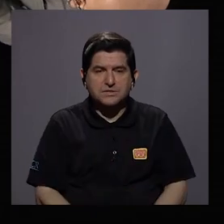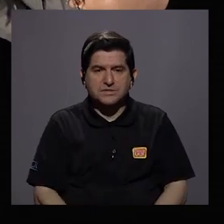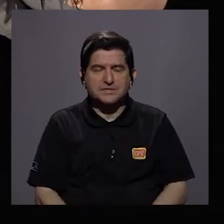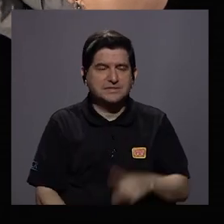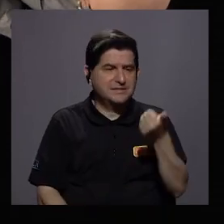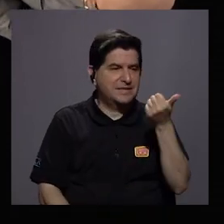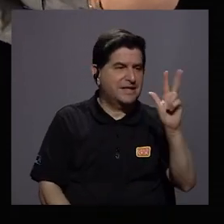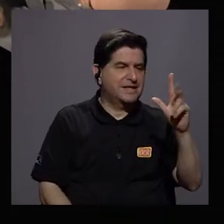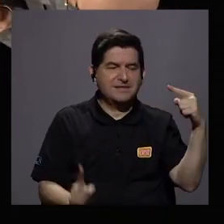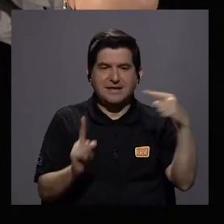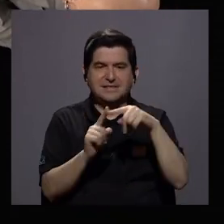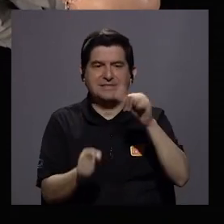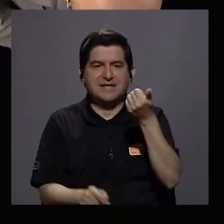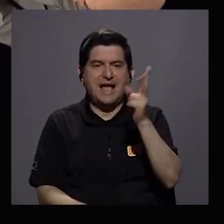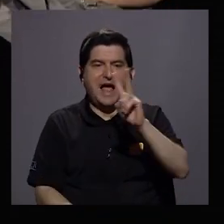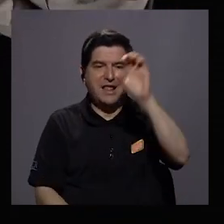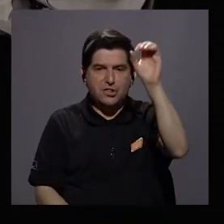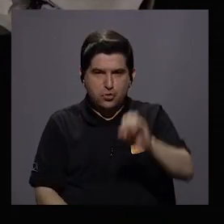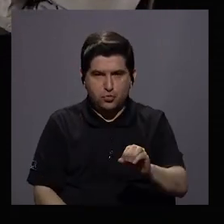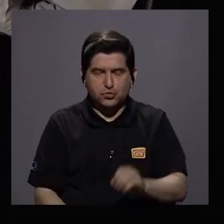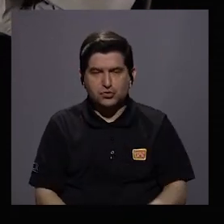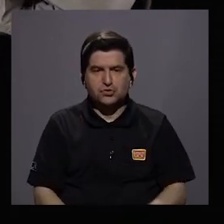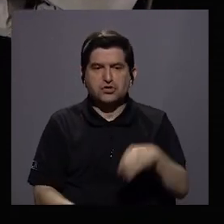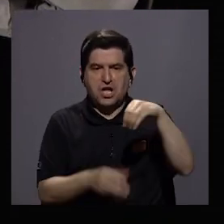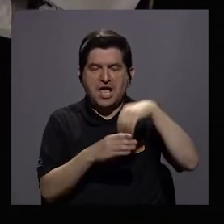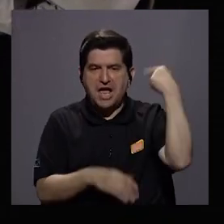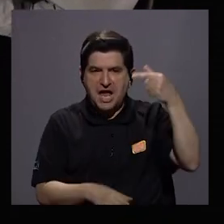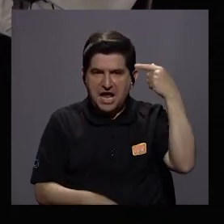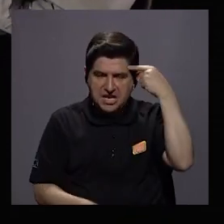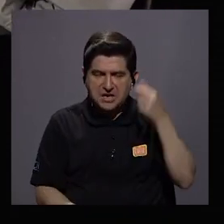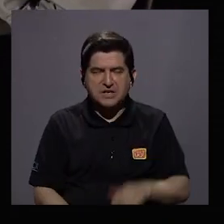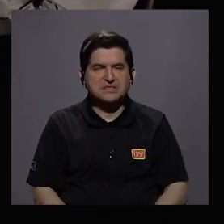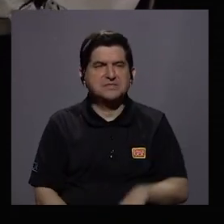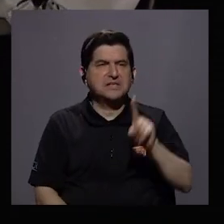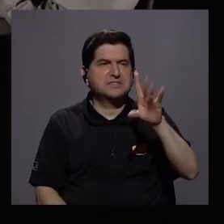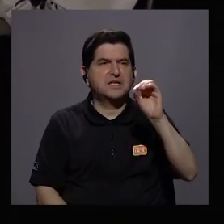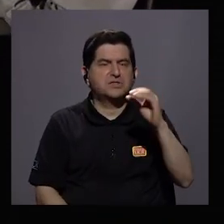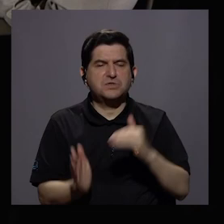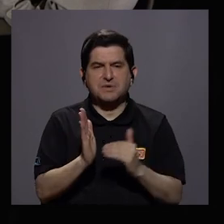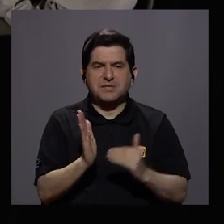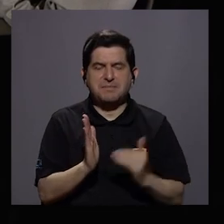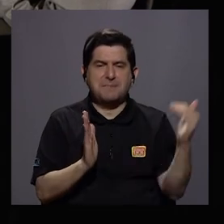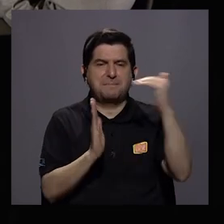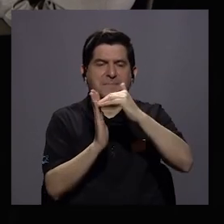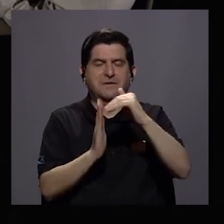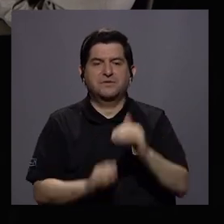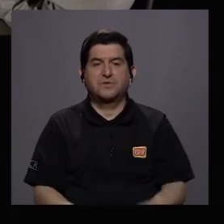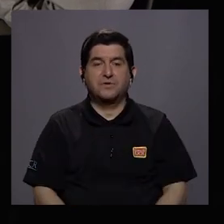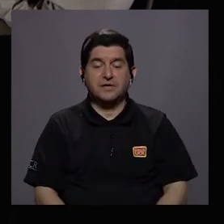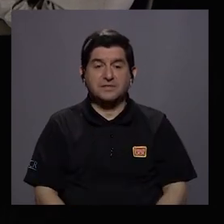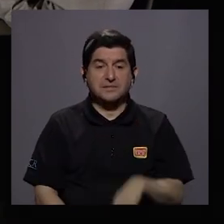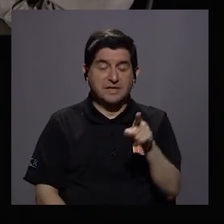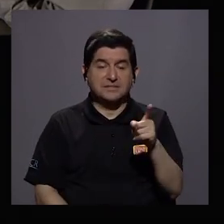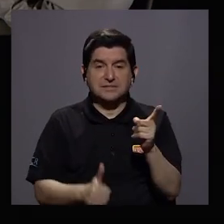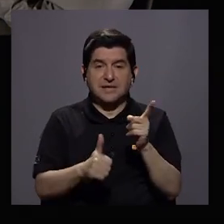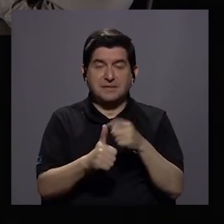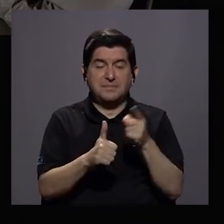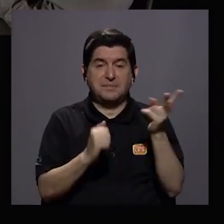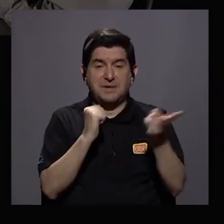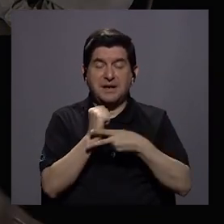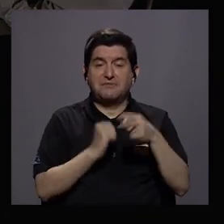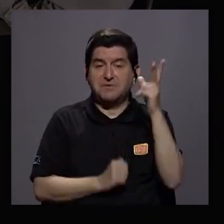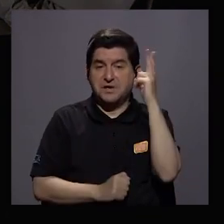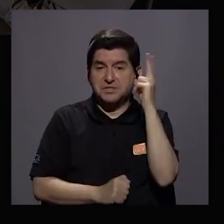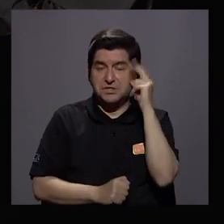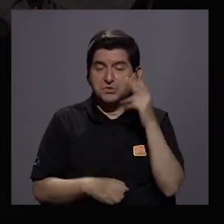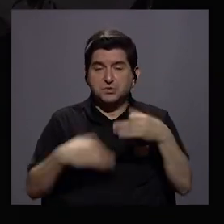de rebajar del 13 al 12%, digamos que el ingreso del gobierno sería como 150 mil millones. Vea que es una medida que por primera vez